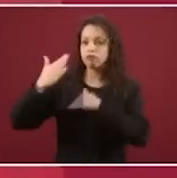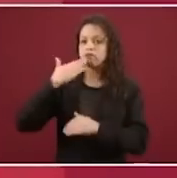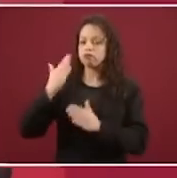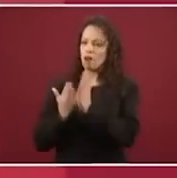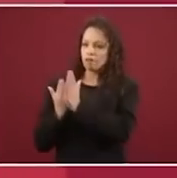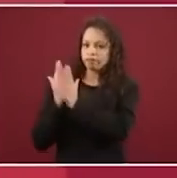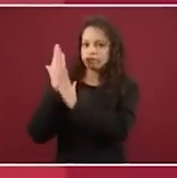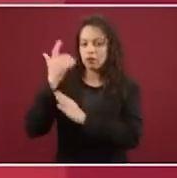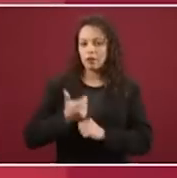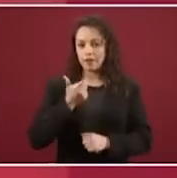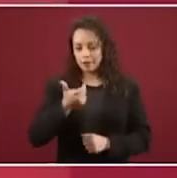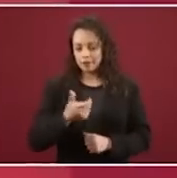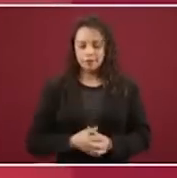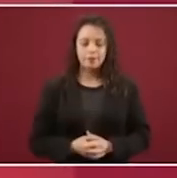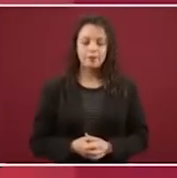porque